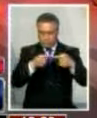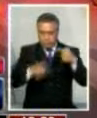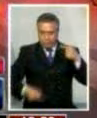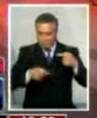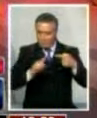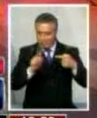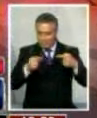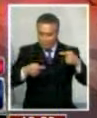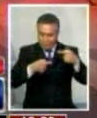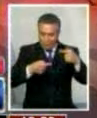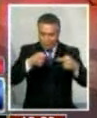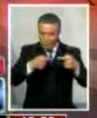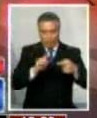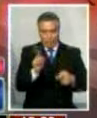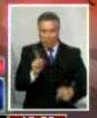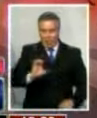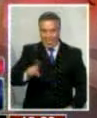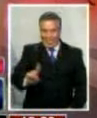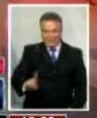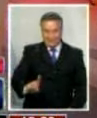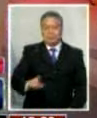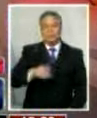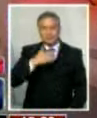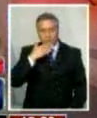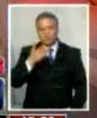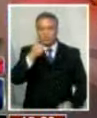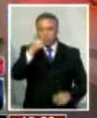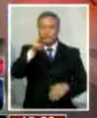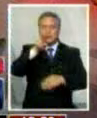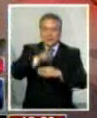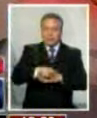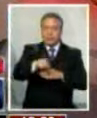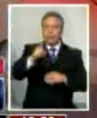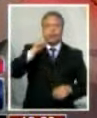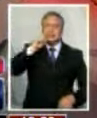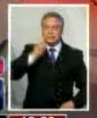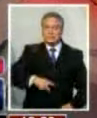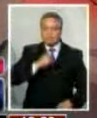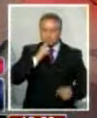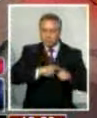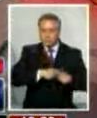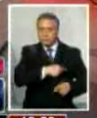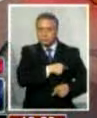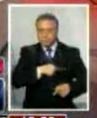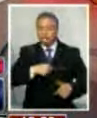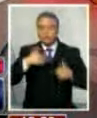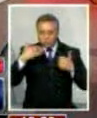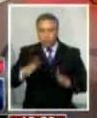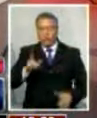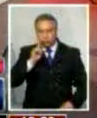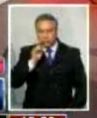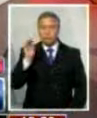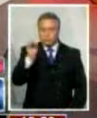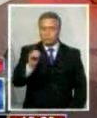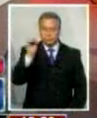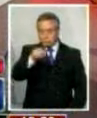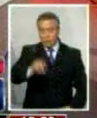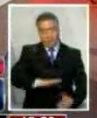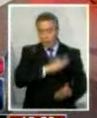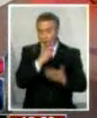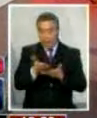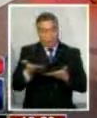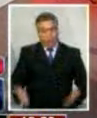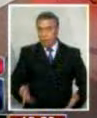de testigos protegidos o testigos sin identidad, y que eso se ha seguido ocupando, hasta ahora ya no, porque se ha